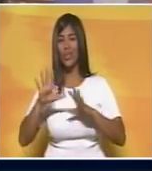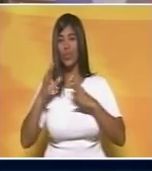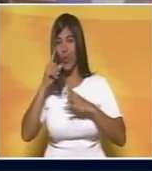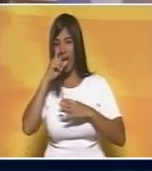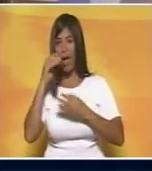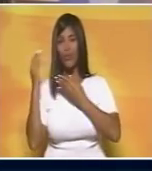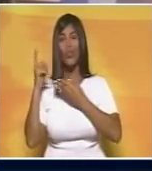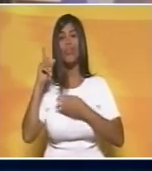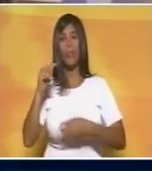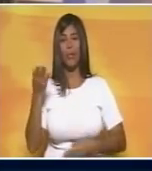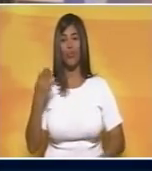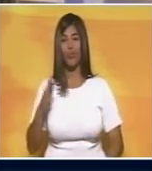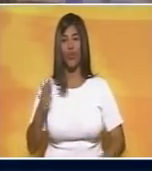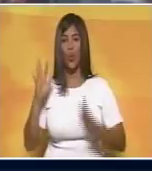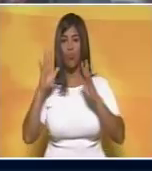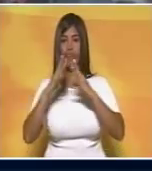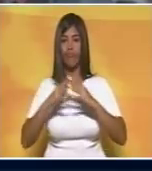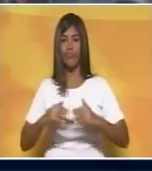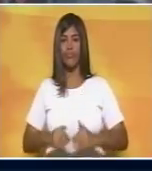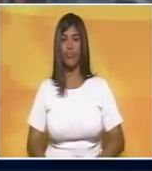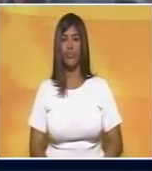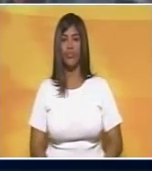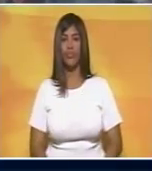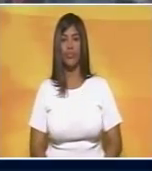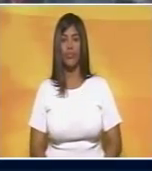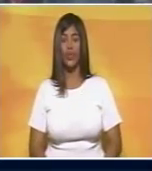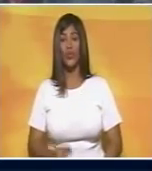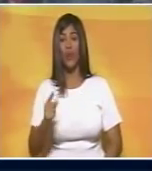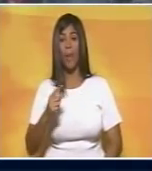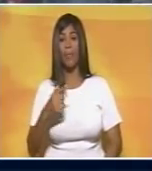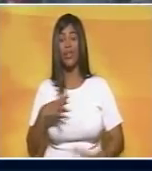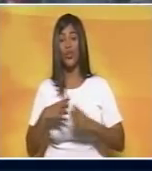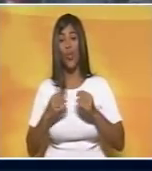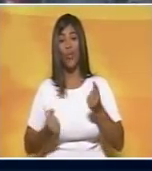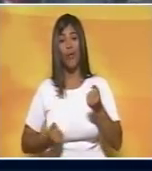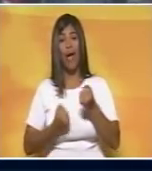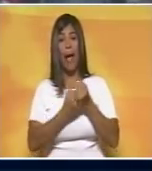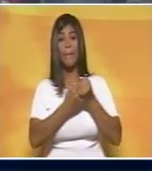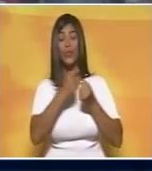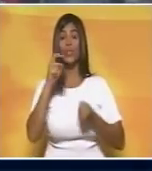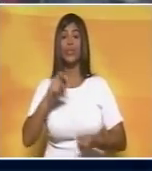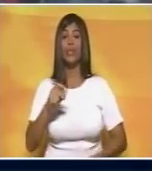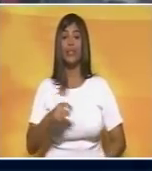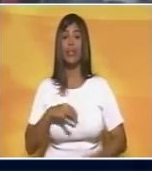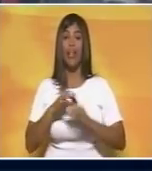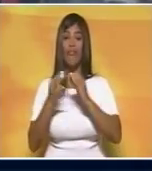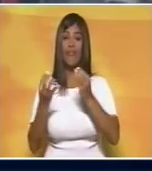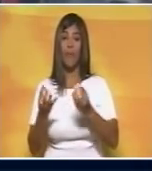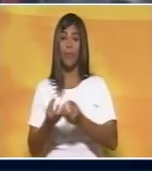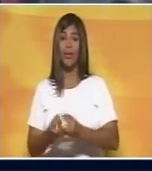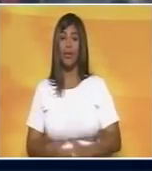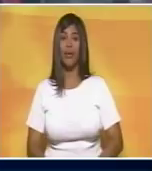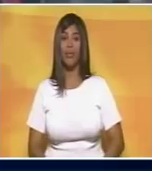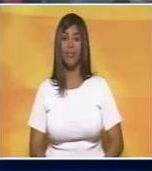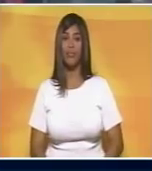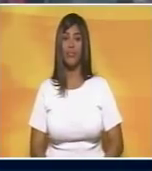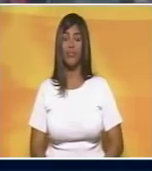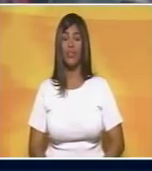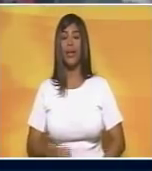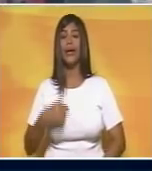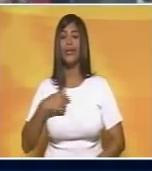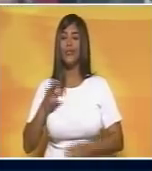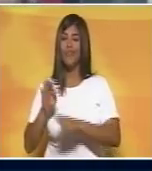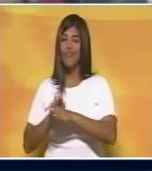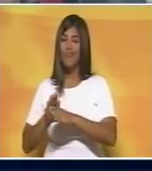quien también falleció en el derrumbe. Solo nos resta seguir brindando todo el apoyo que sea necesario a la familia, la contención